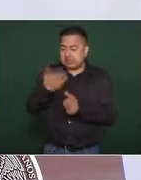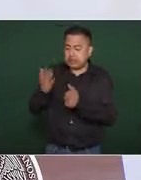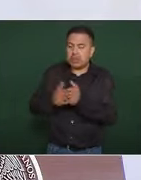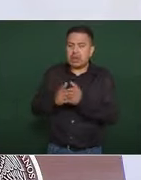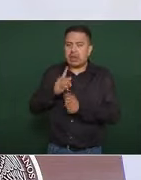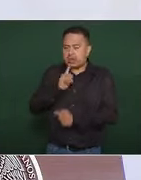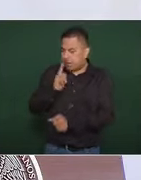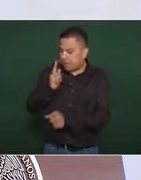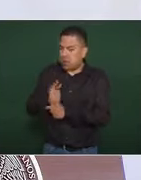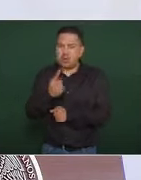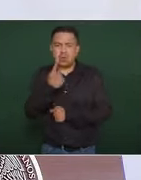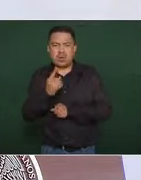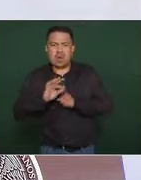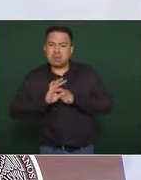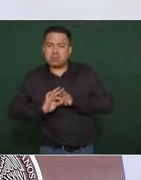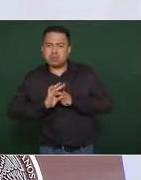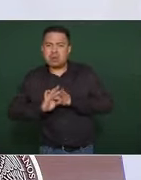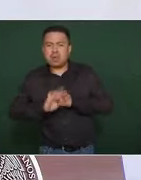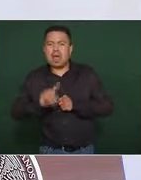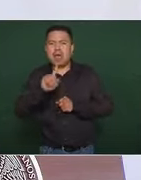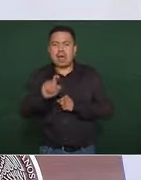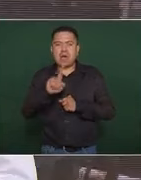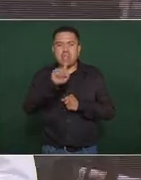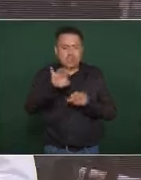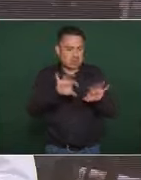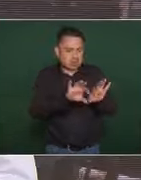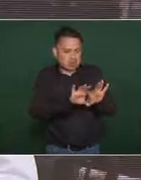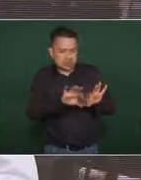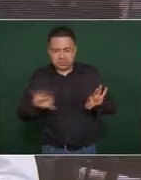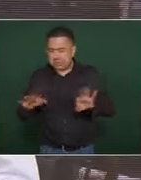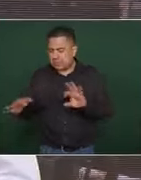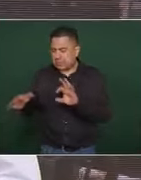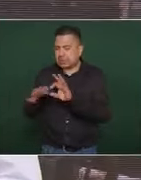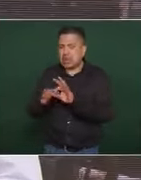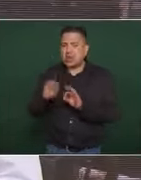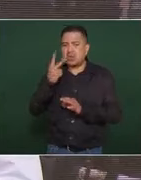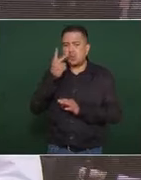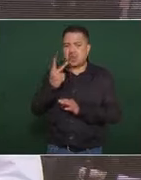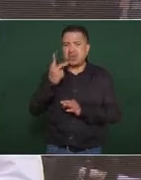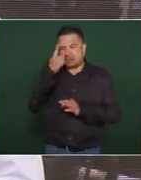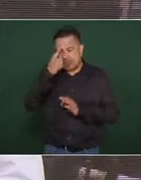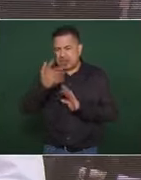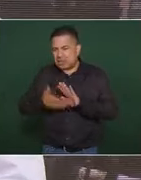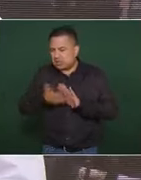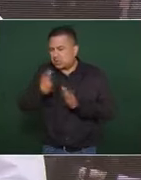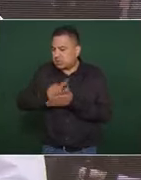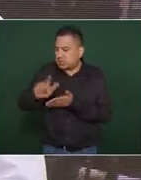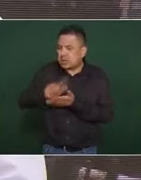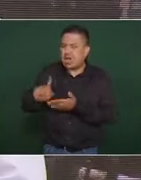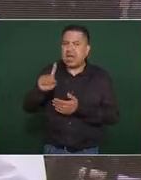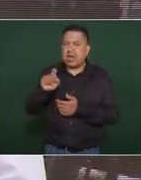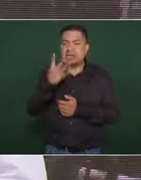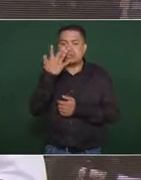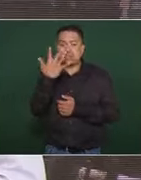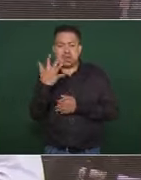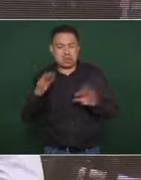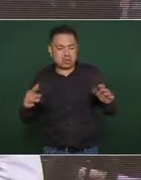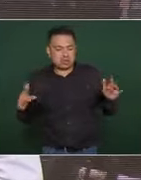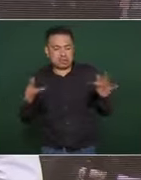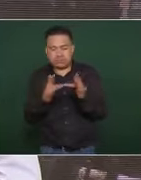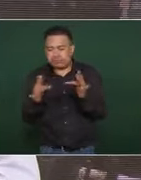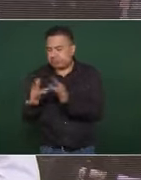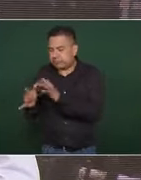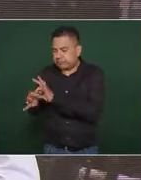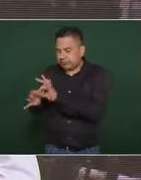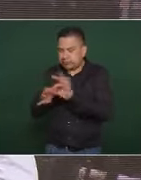detección y reparación de fugas, una línea de conducción, 2 plantas de tratamiento y 5 colectores. Sí